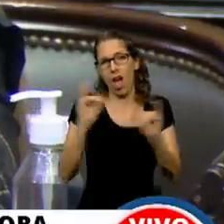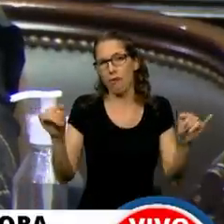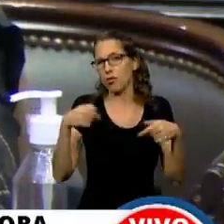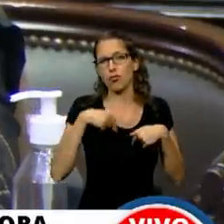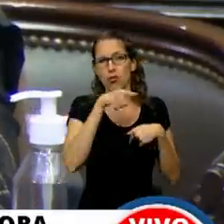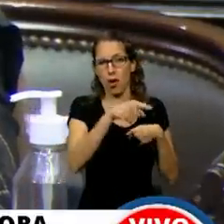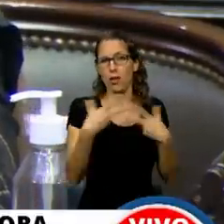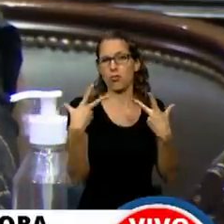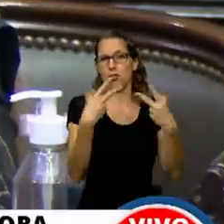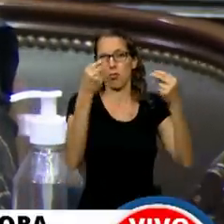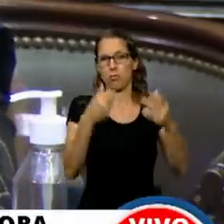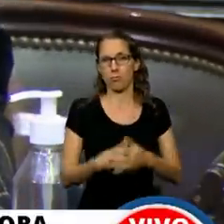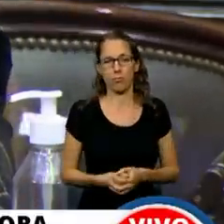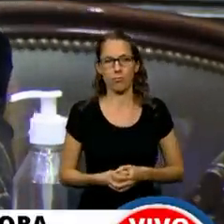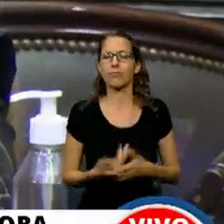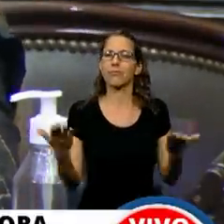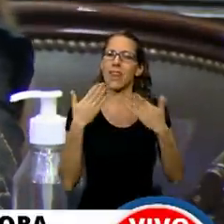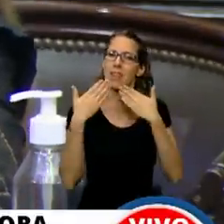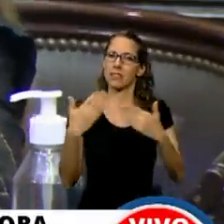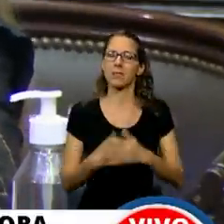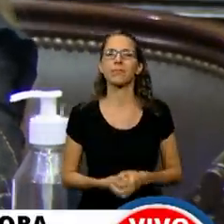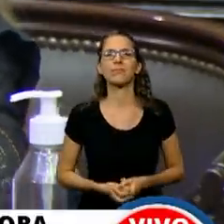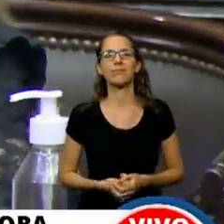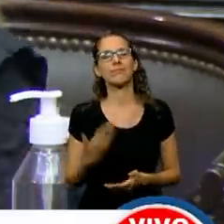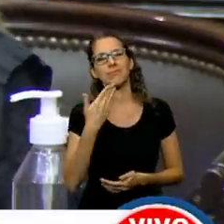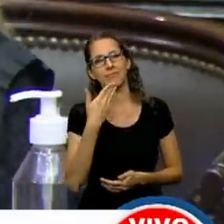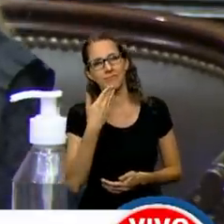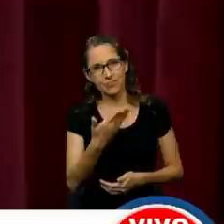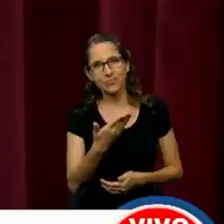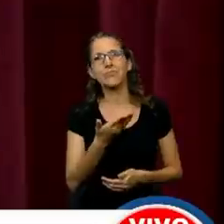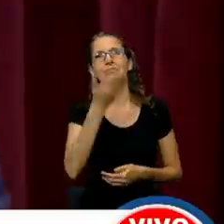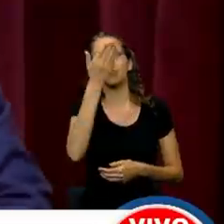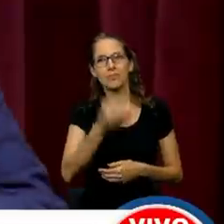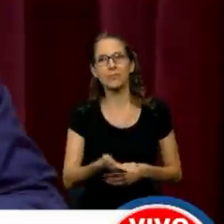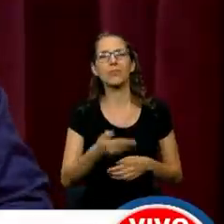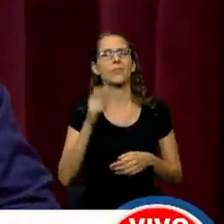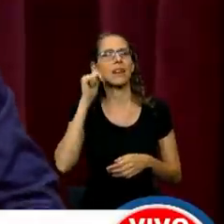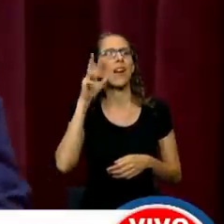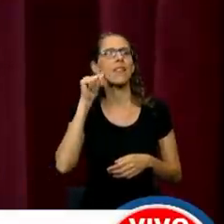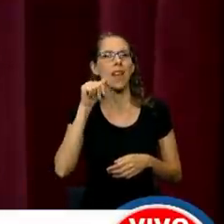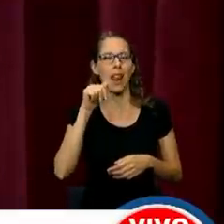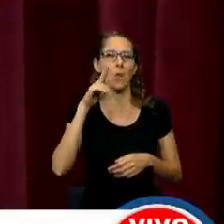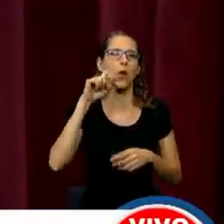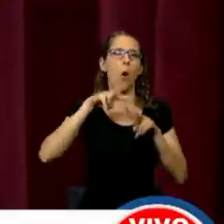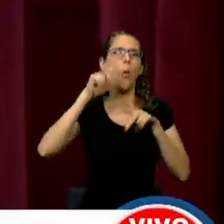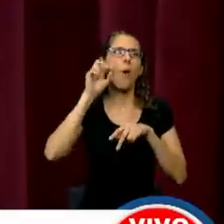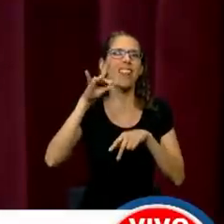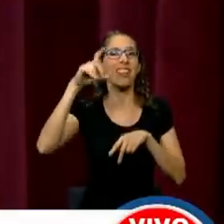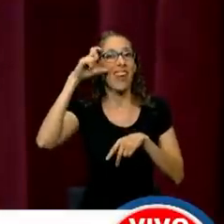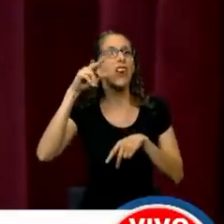acompañamiento a este proyecto muchísimas gracias muchas gracias diputada gabriela pro guarde köning